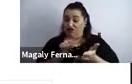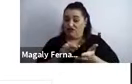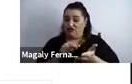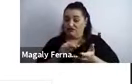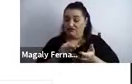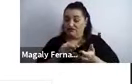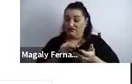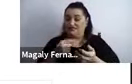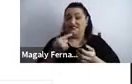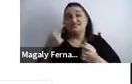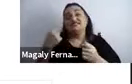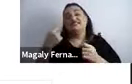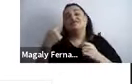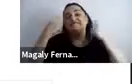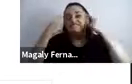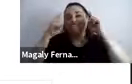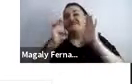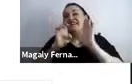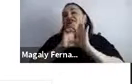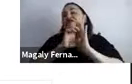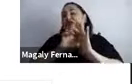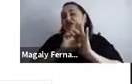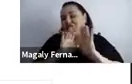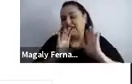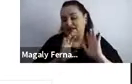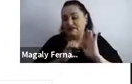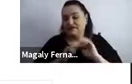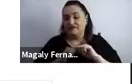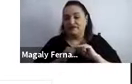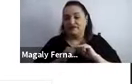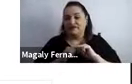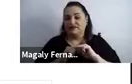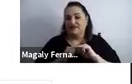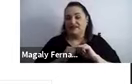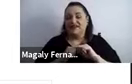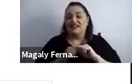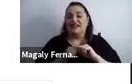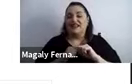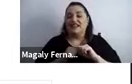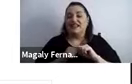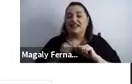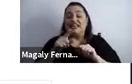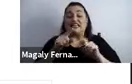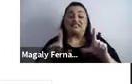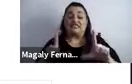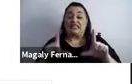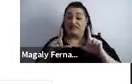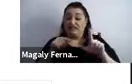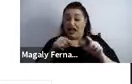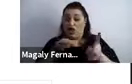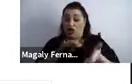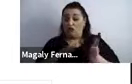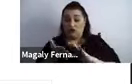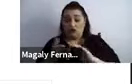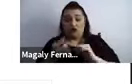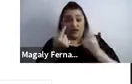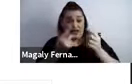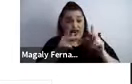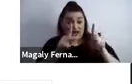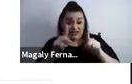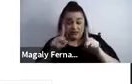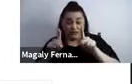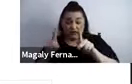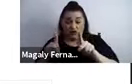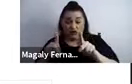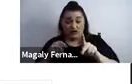permítanme la pretensión, ¿no? o la provocación, si ese certificado de función de cada una de esas personas fuera